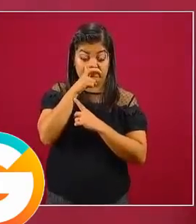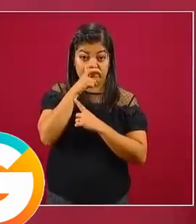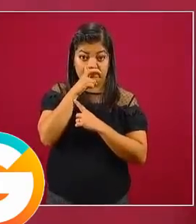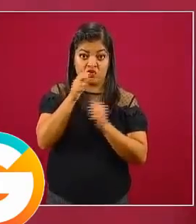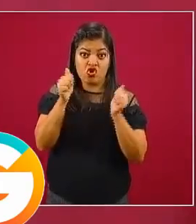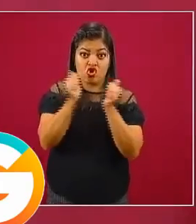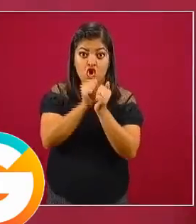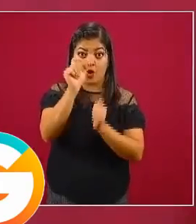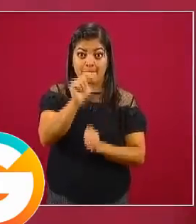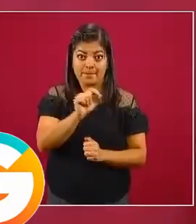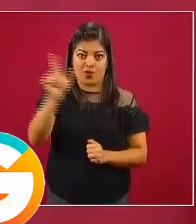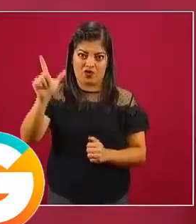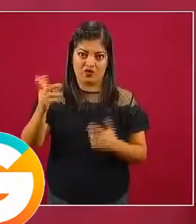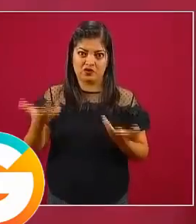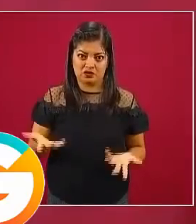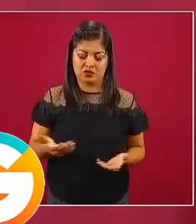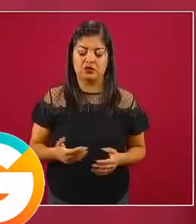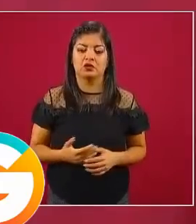son 80.